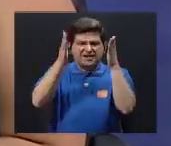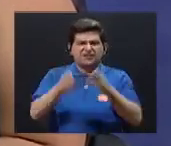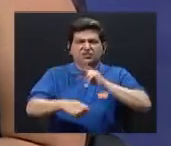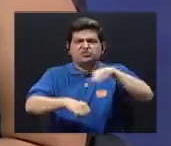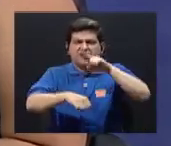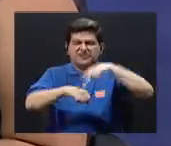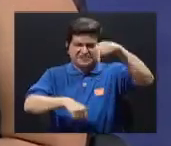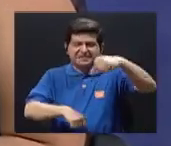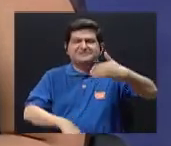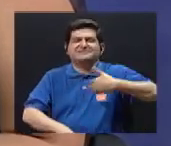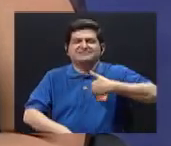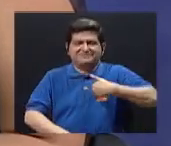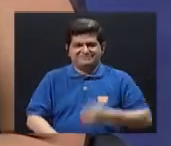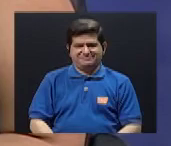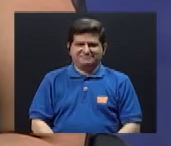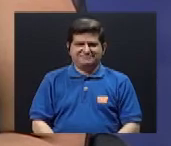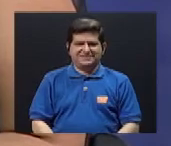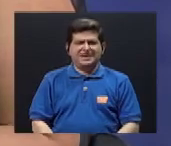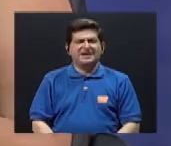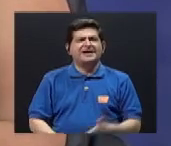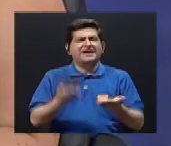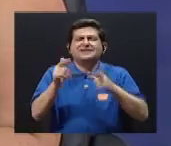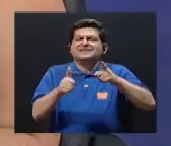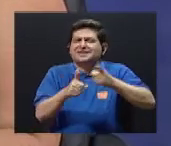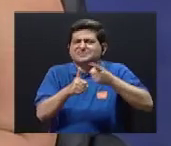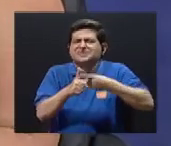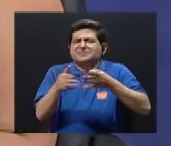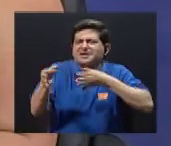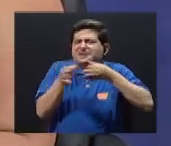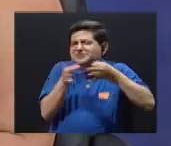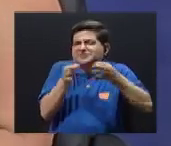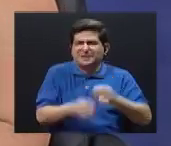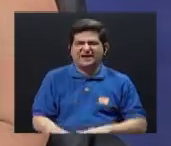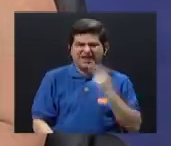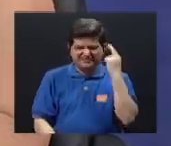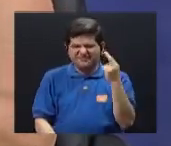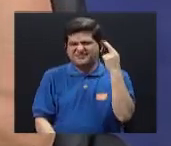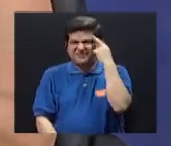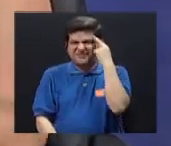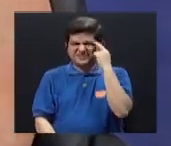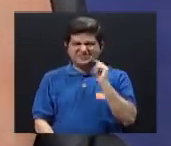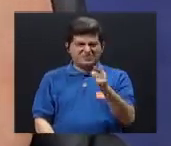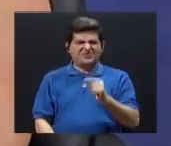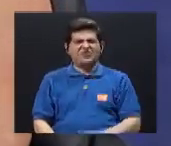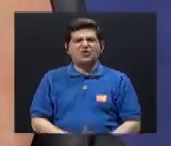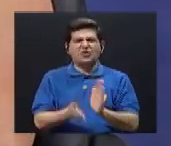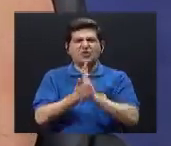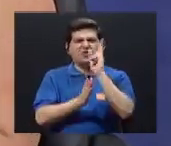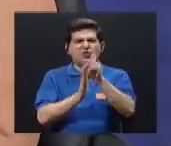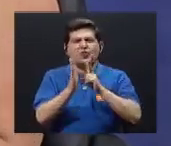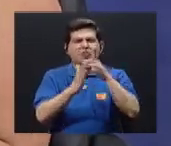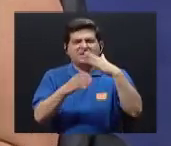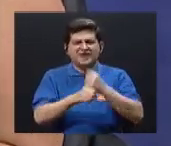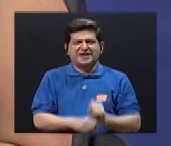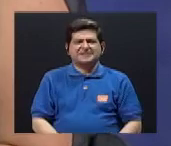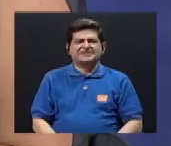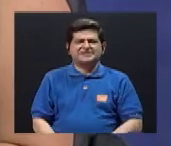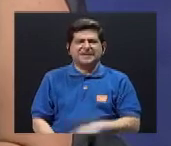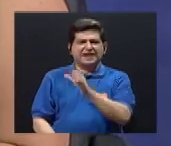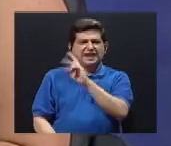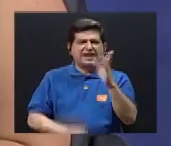El Tico Promedio, que es lo que tenemos hoy. Tal vez empecemos contándonos de por qué, de dónde salió a ser el